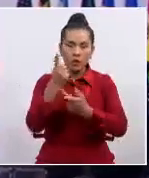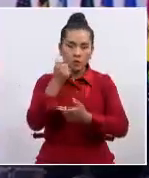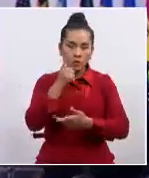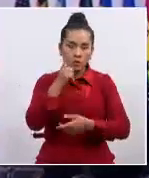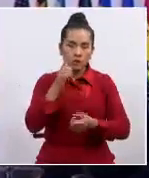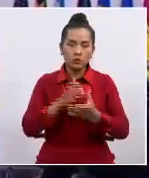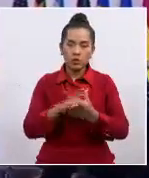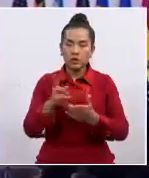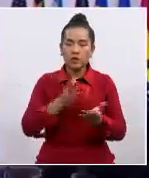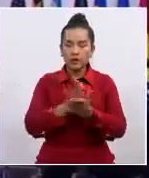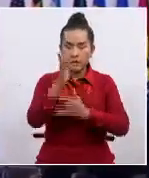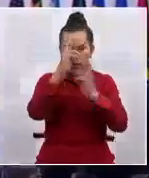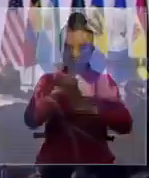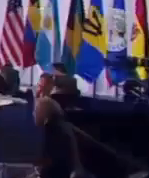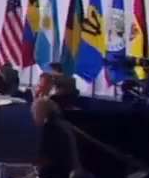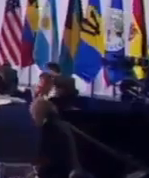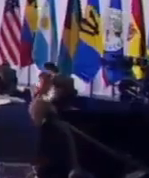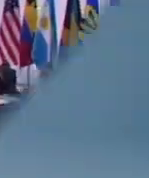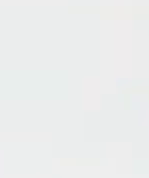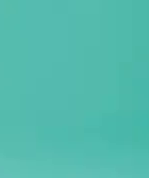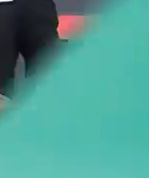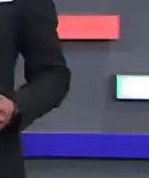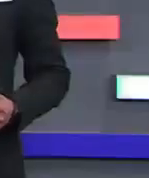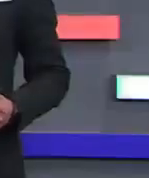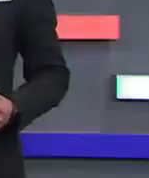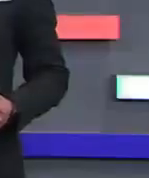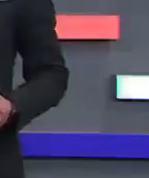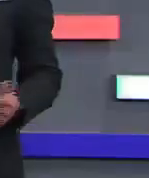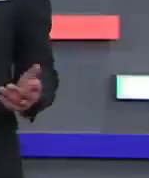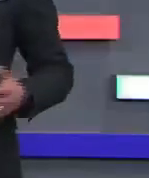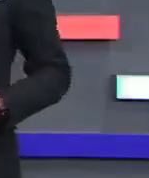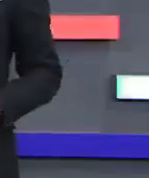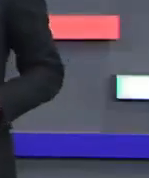derechos de los pueblos. Seguimos revisando.